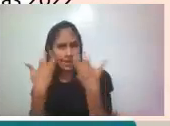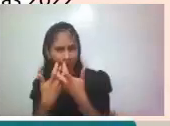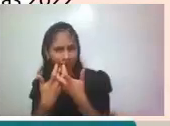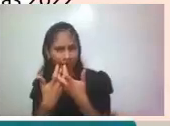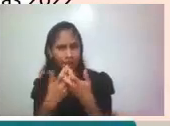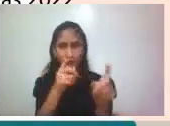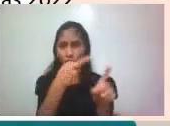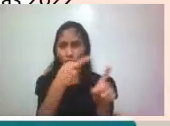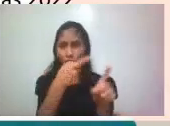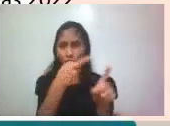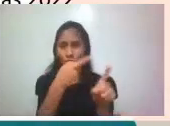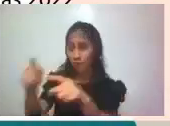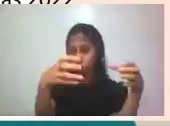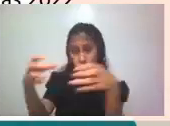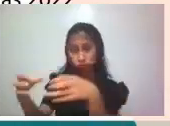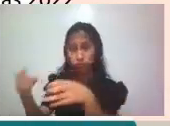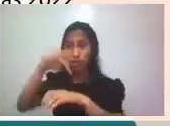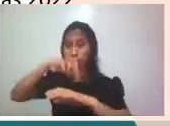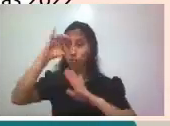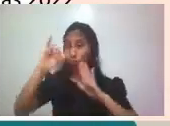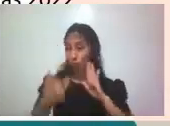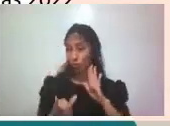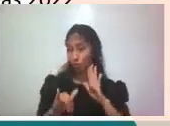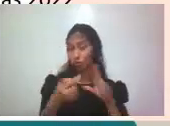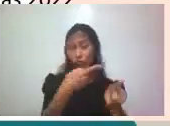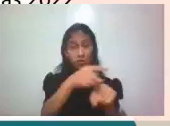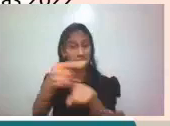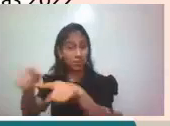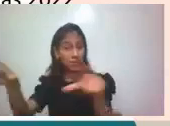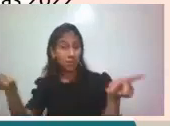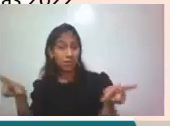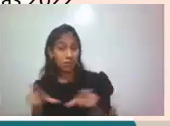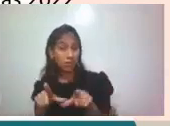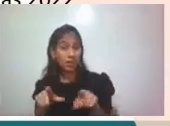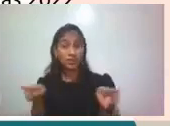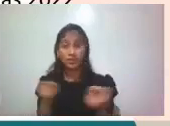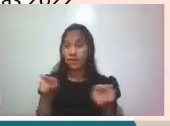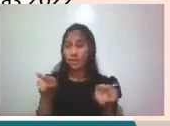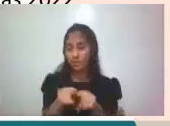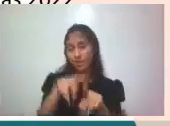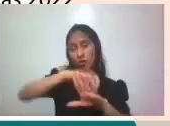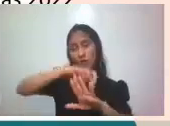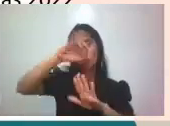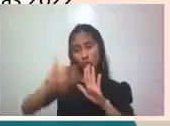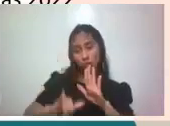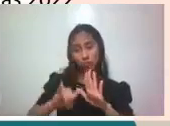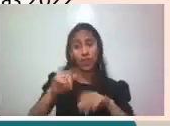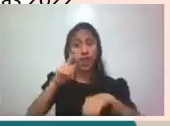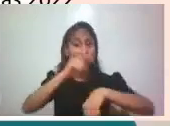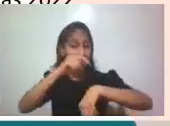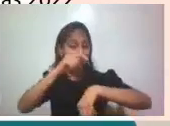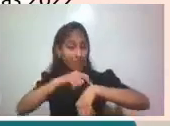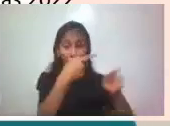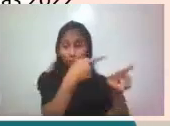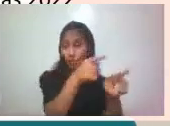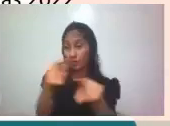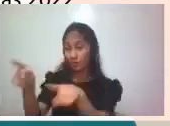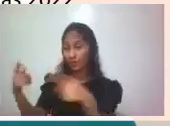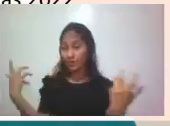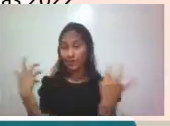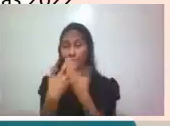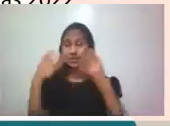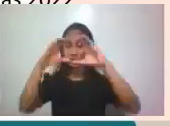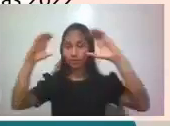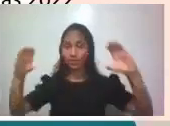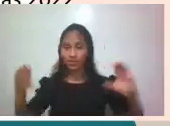referencia. Estos proyectos pueden ser de distintos sectores y estar en distintas etapas de la certificación ambiental.